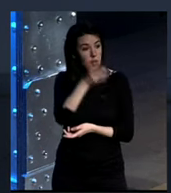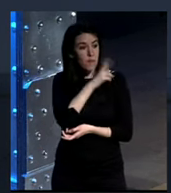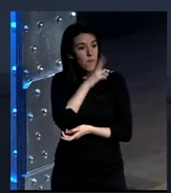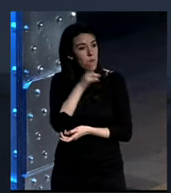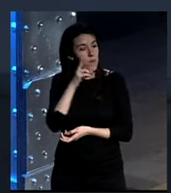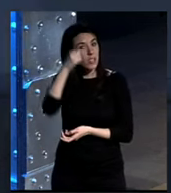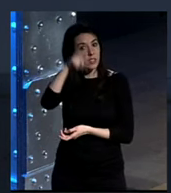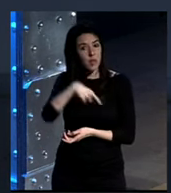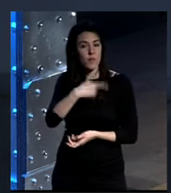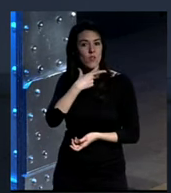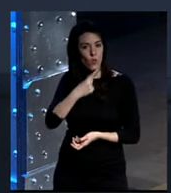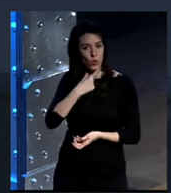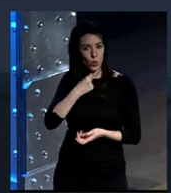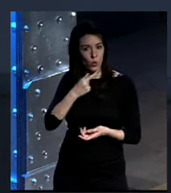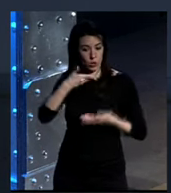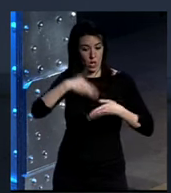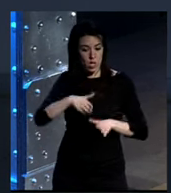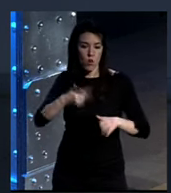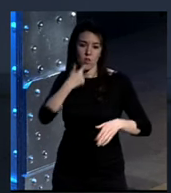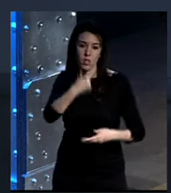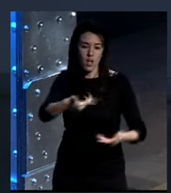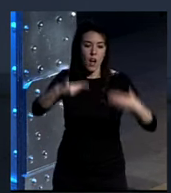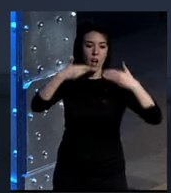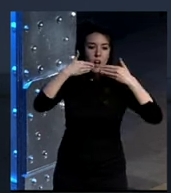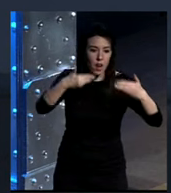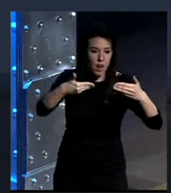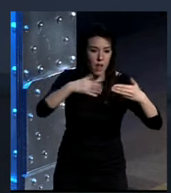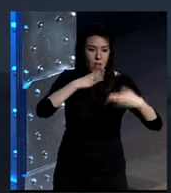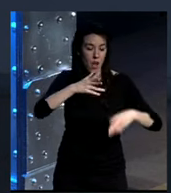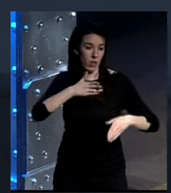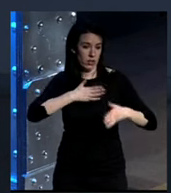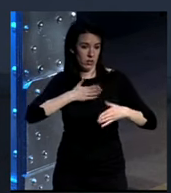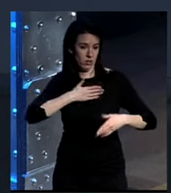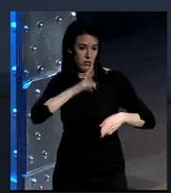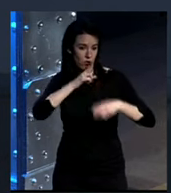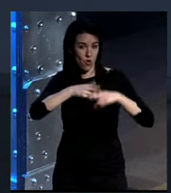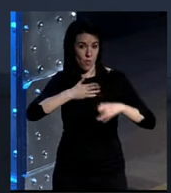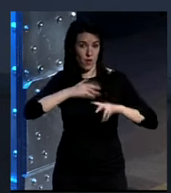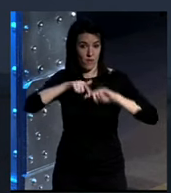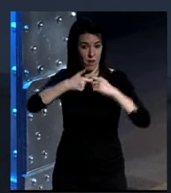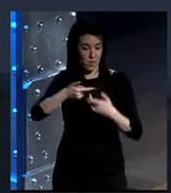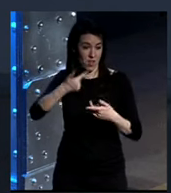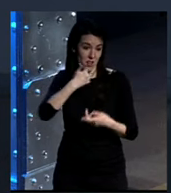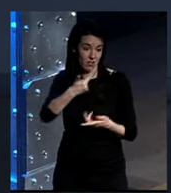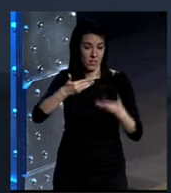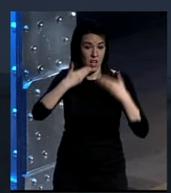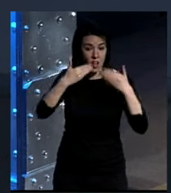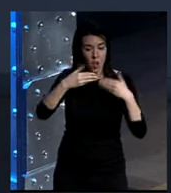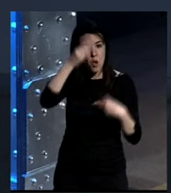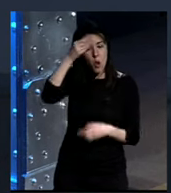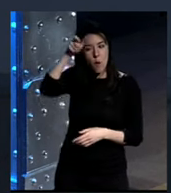le gusta que alguno de nosotros os dé las gracias en nombre de la familia. Yo creo que